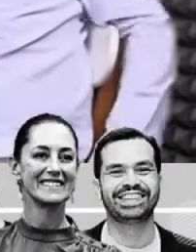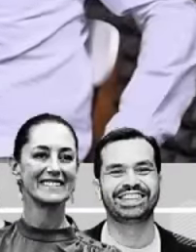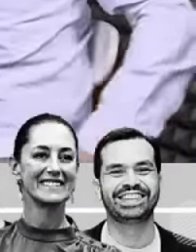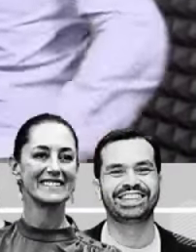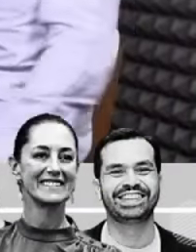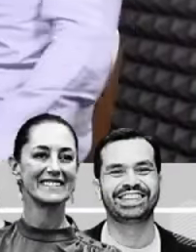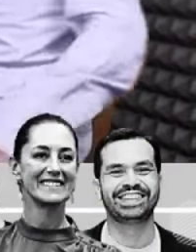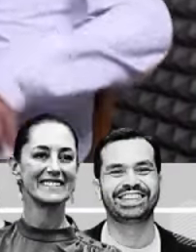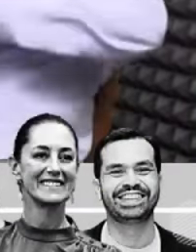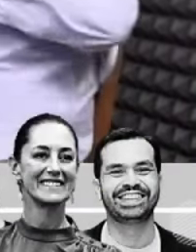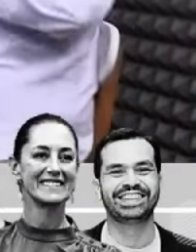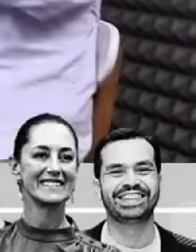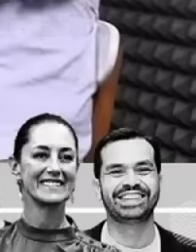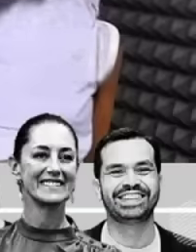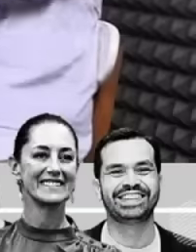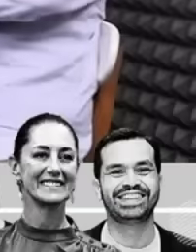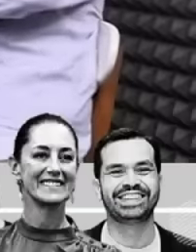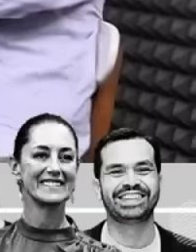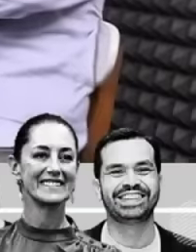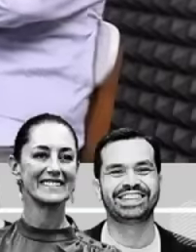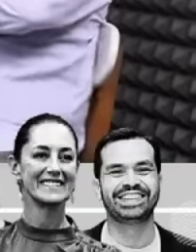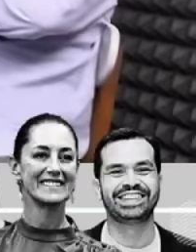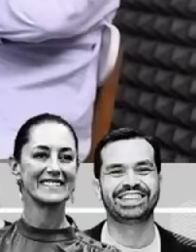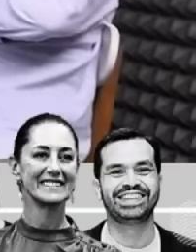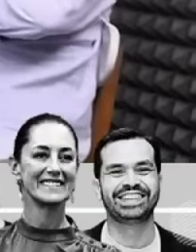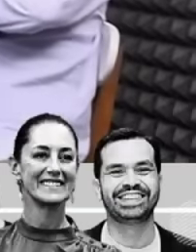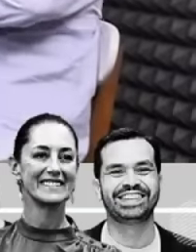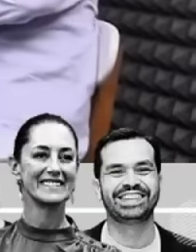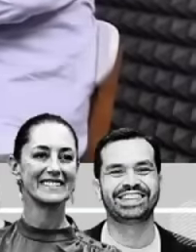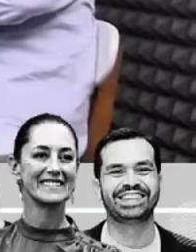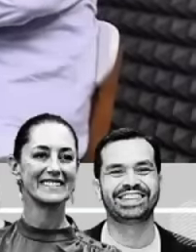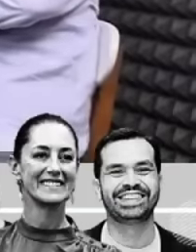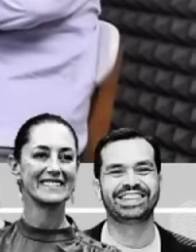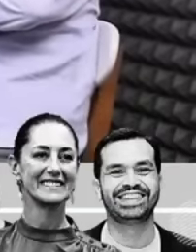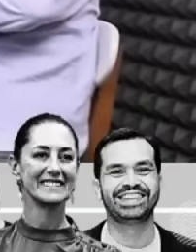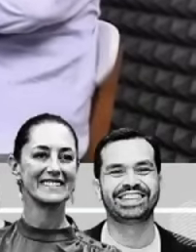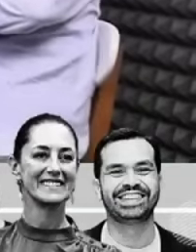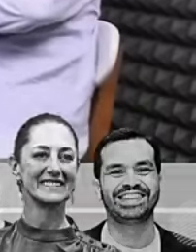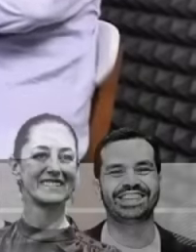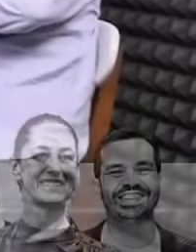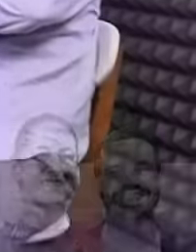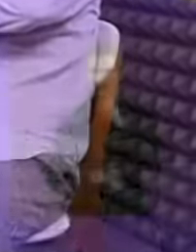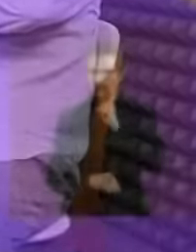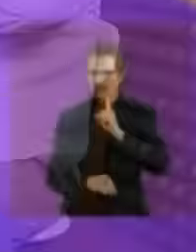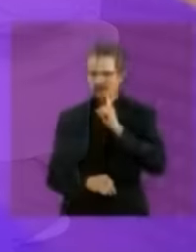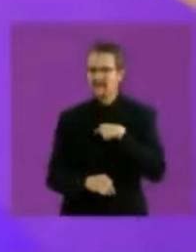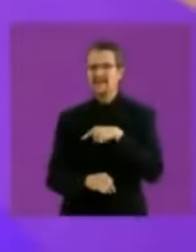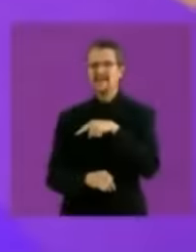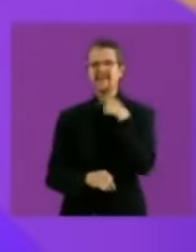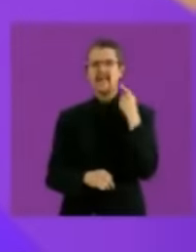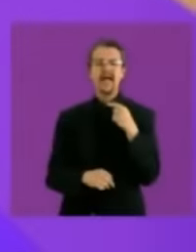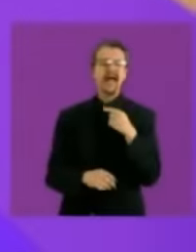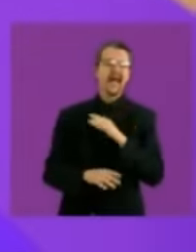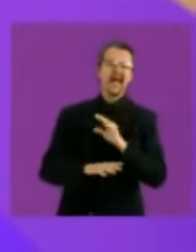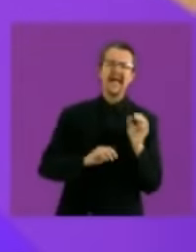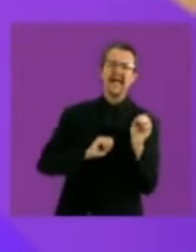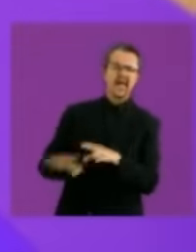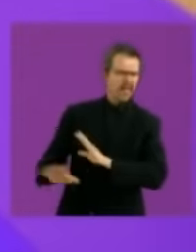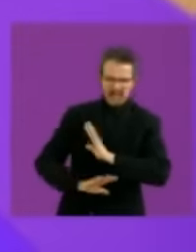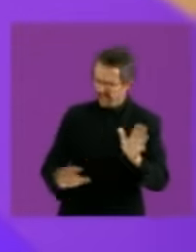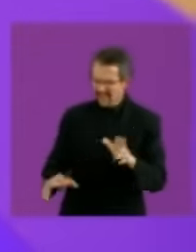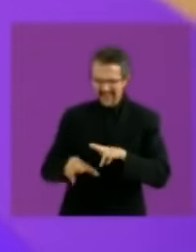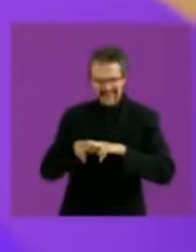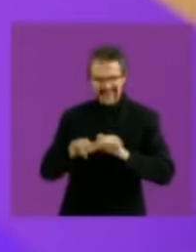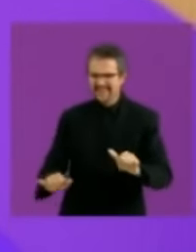así comenzó. Comenzó con una tensión, comenzó con una